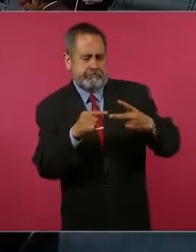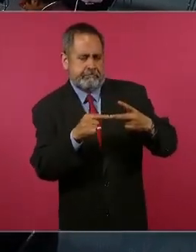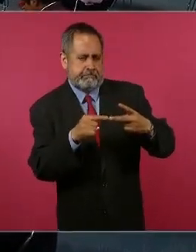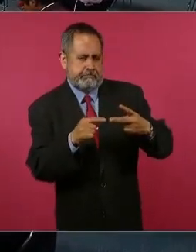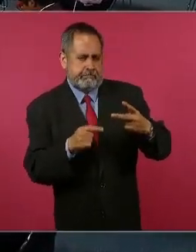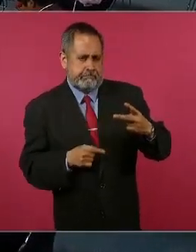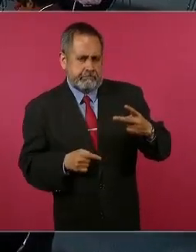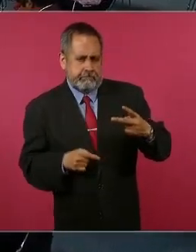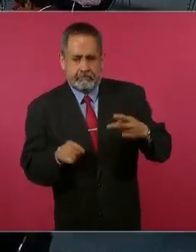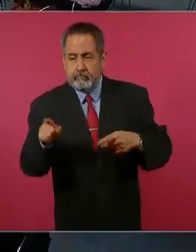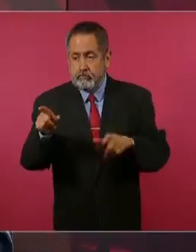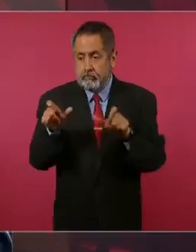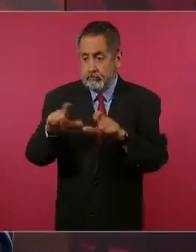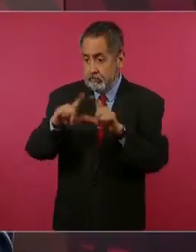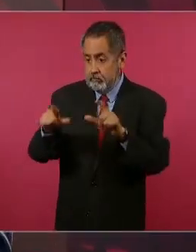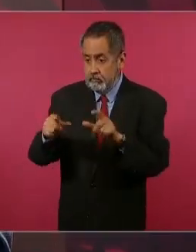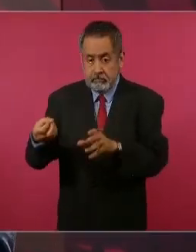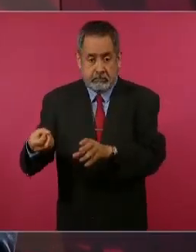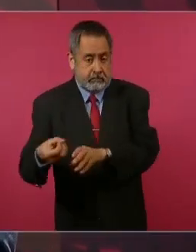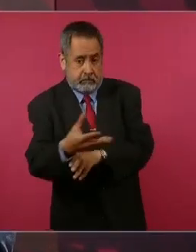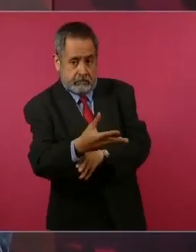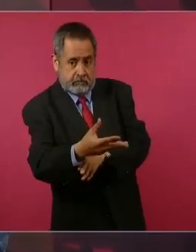saliendo saliendo la guardia